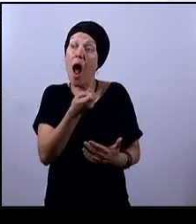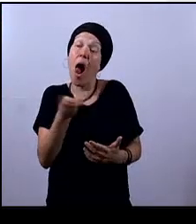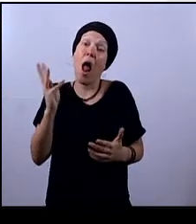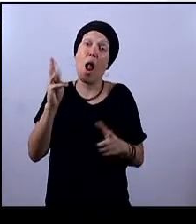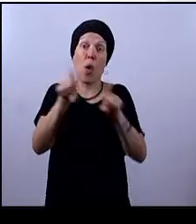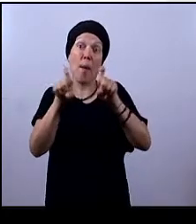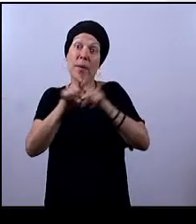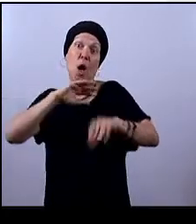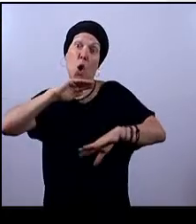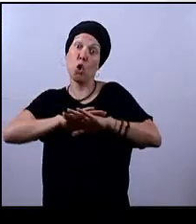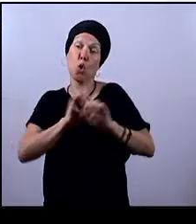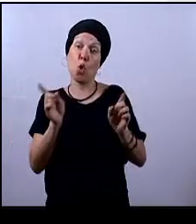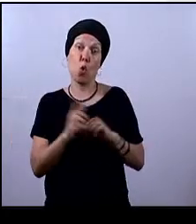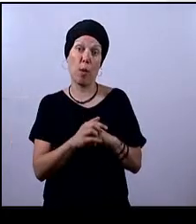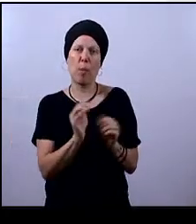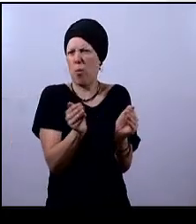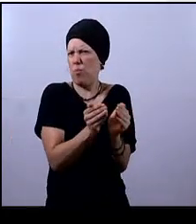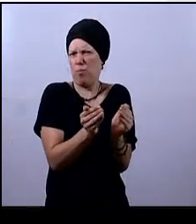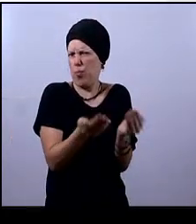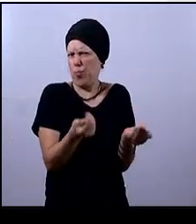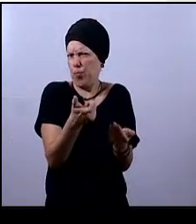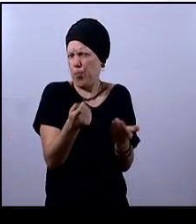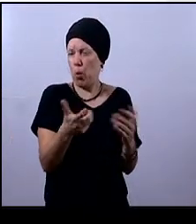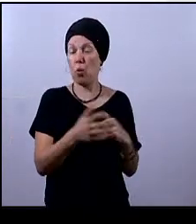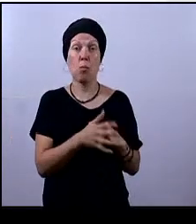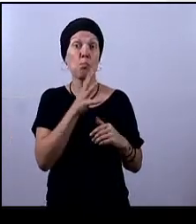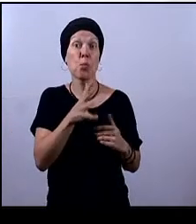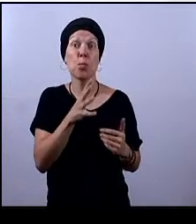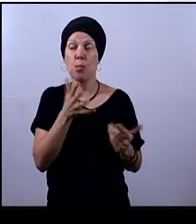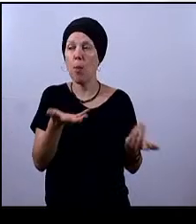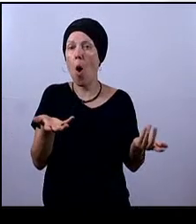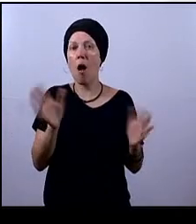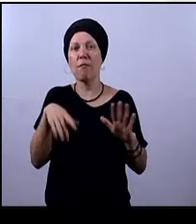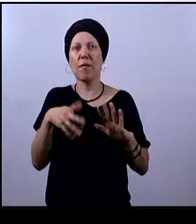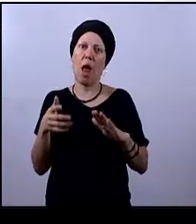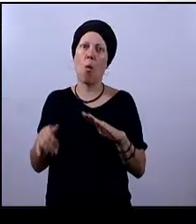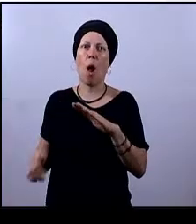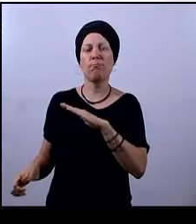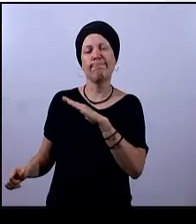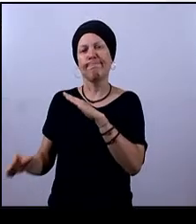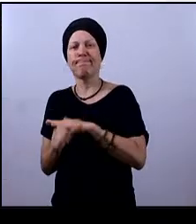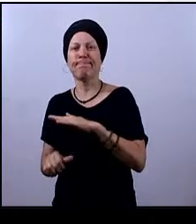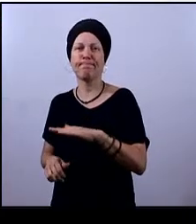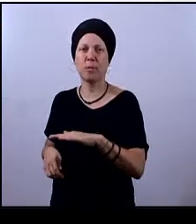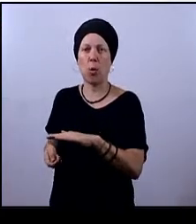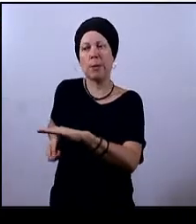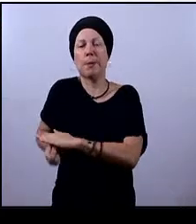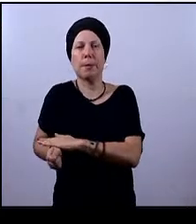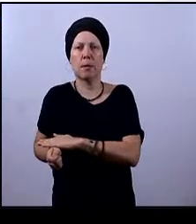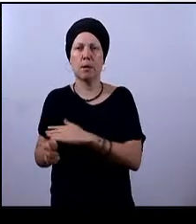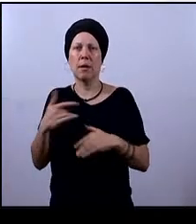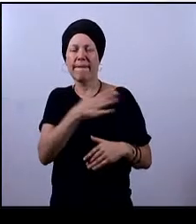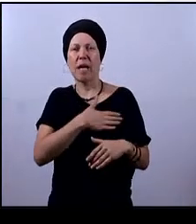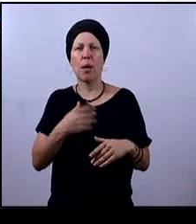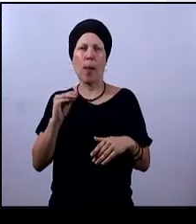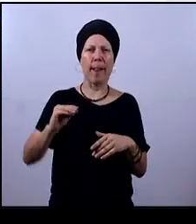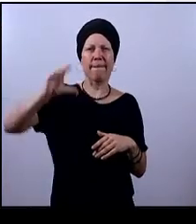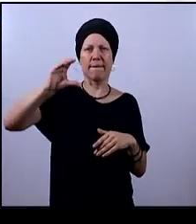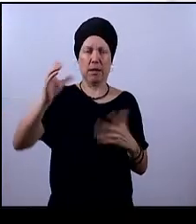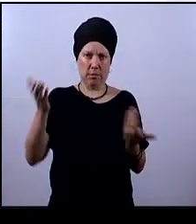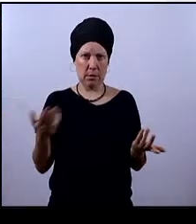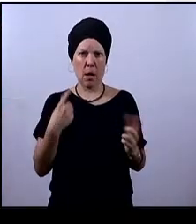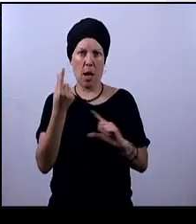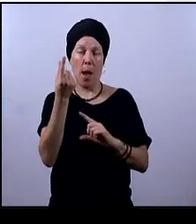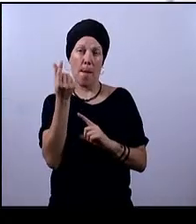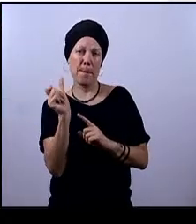de empresas, una minoría de empresas, porque chantajean y porque pretenden esa subida en el